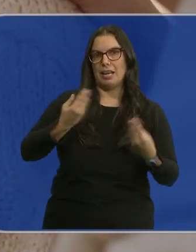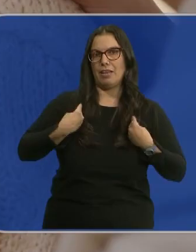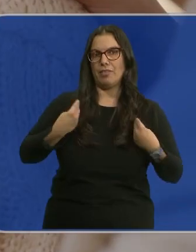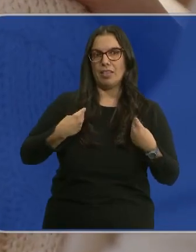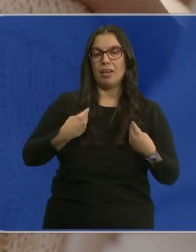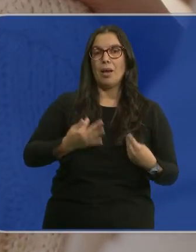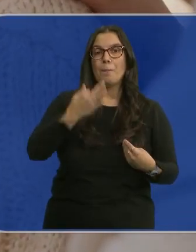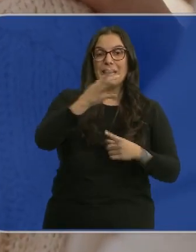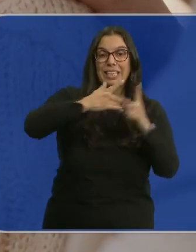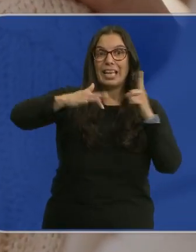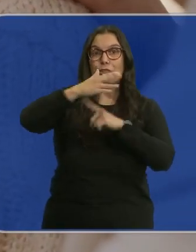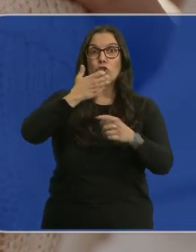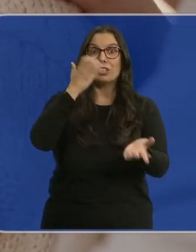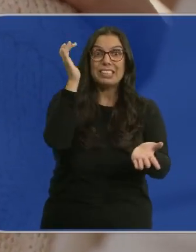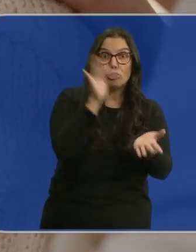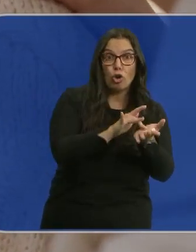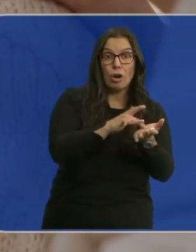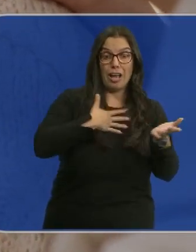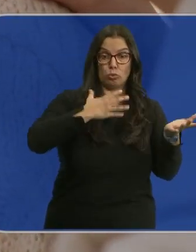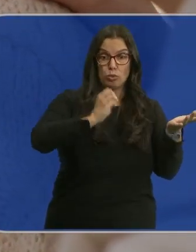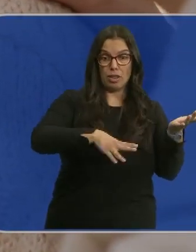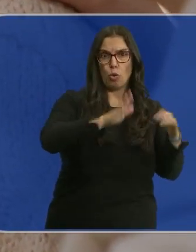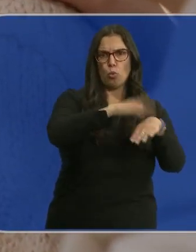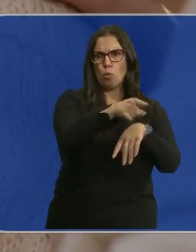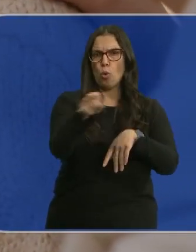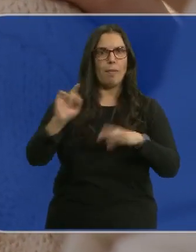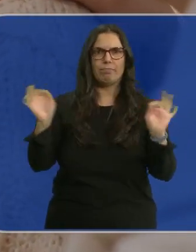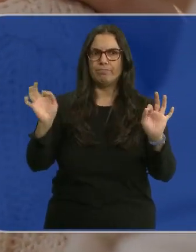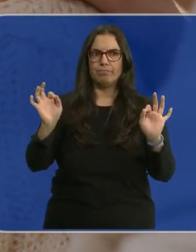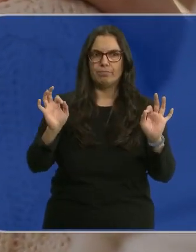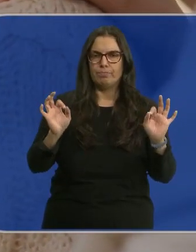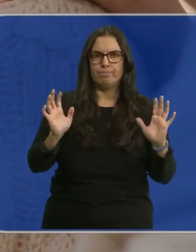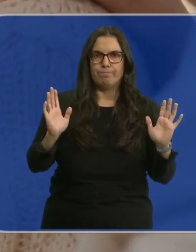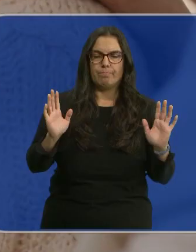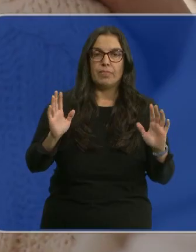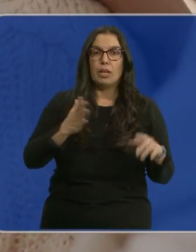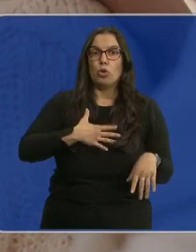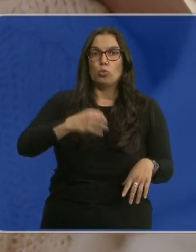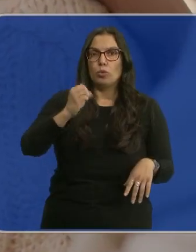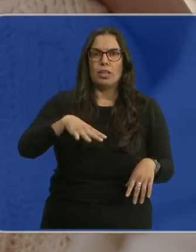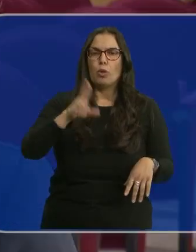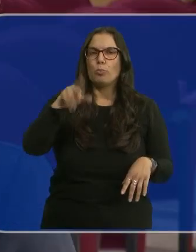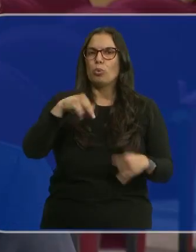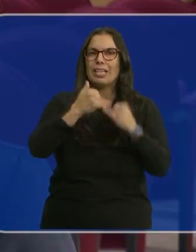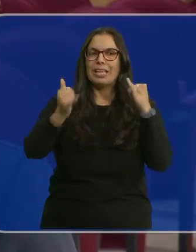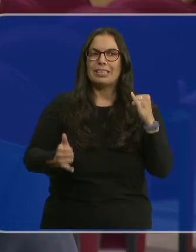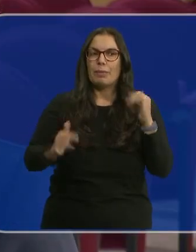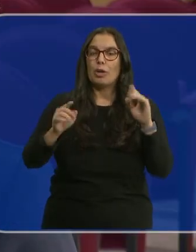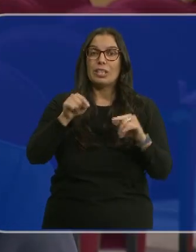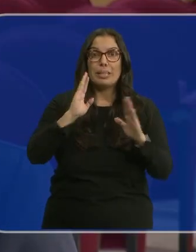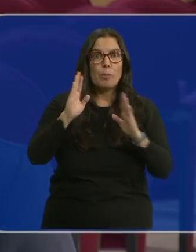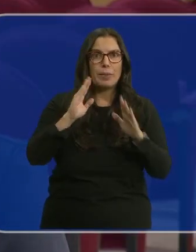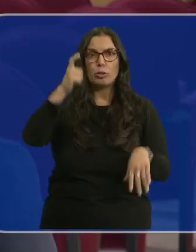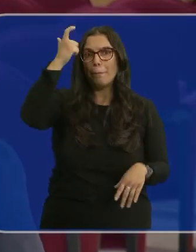no culpabilizar al entorno cuando ocurre. ¿Qué pude hacer a veces? No lo sabemos. El suicidio es fruto de una crisis, pero en ese momento